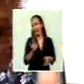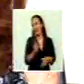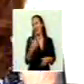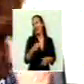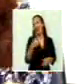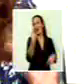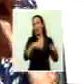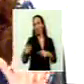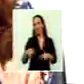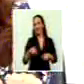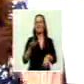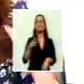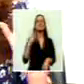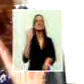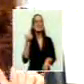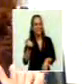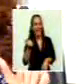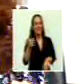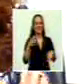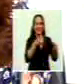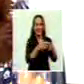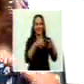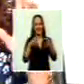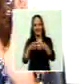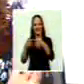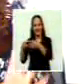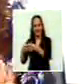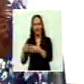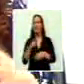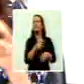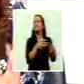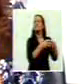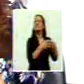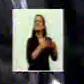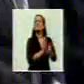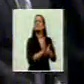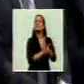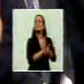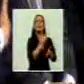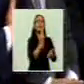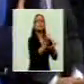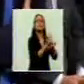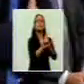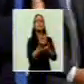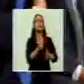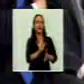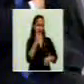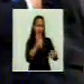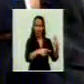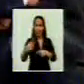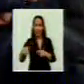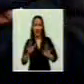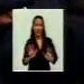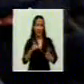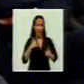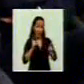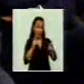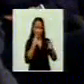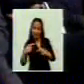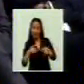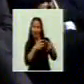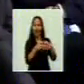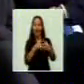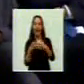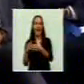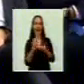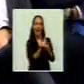6, 6 agrupaciones que representan a distintos sectores. Sí, es la diversidad, es la pluralidad y si se